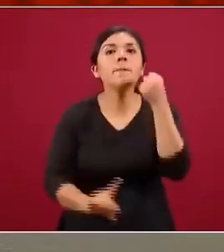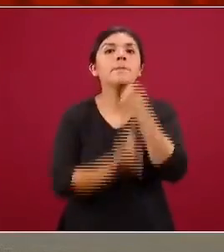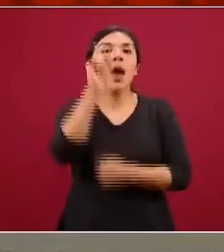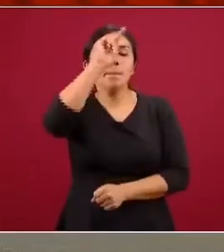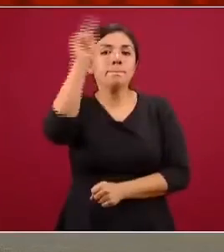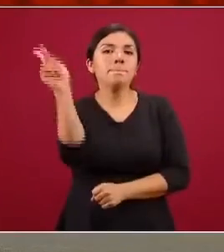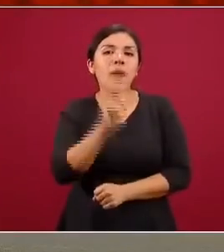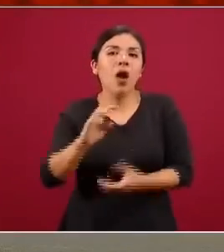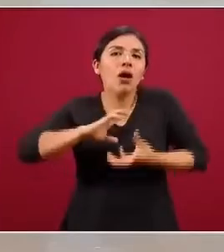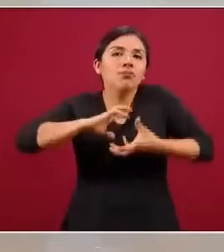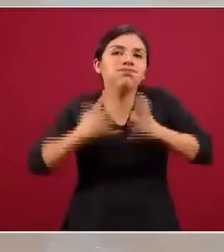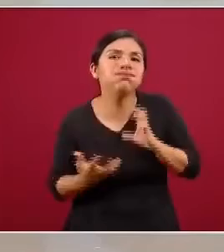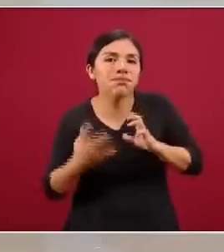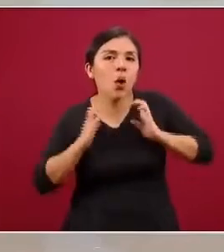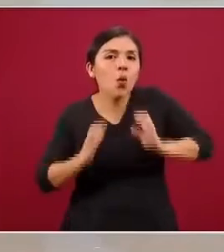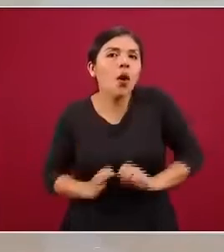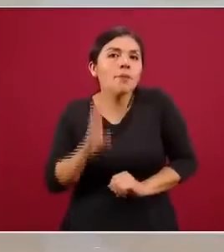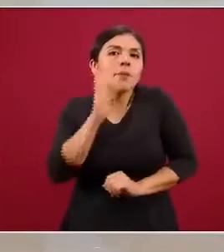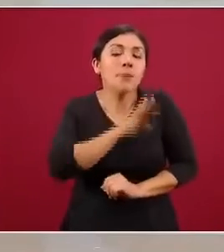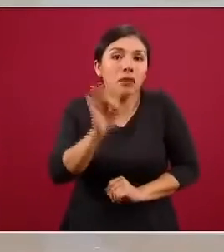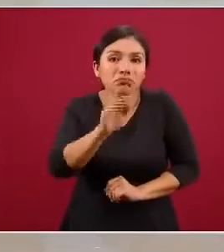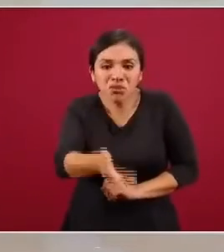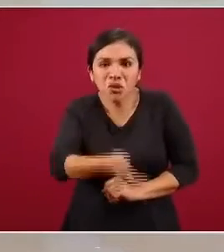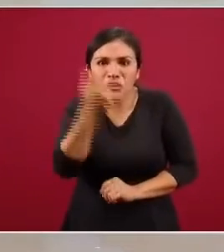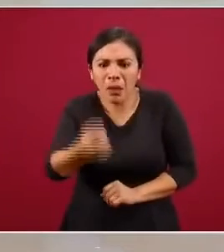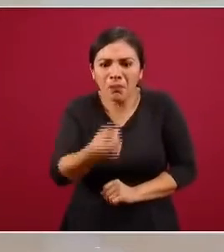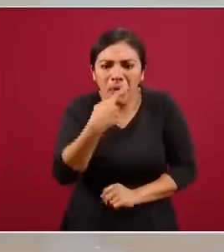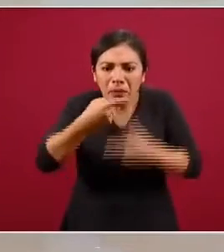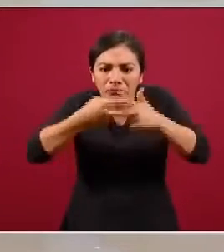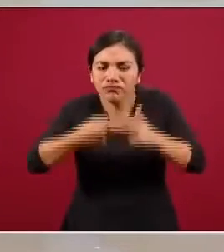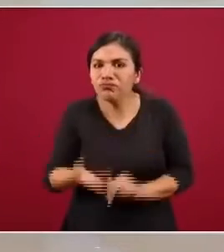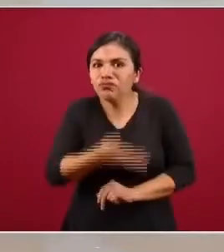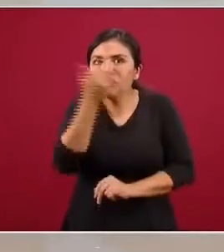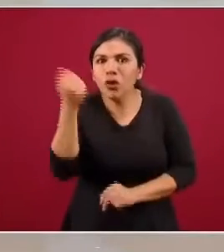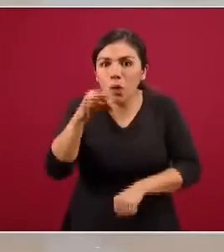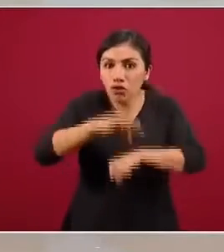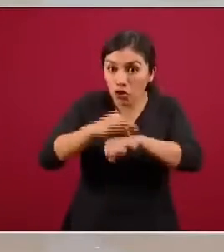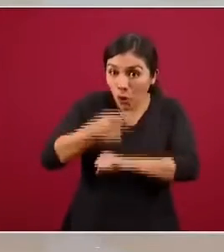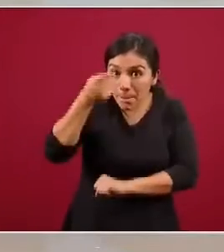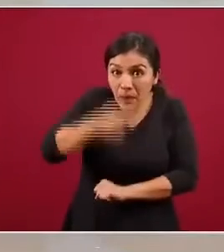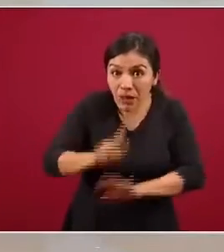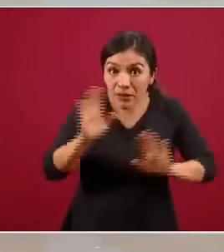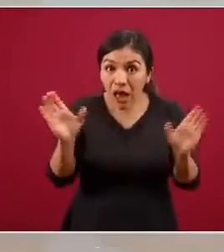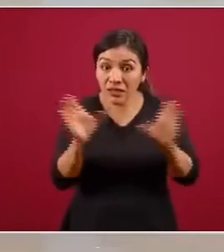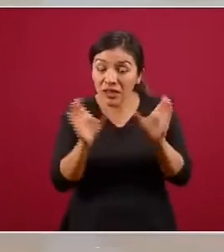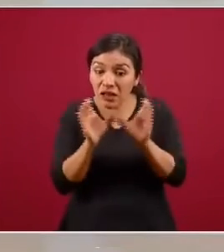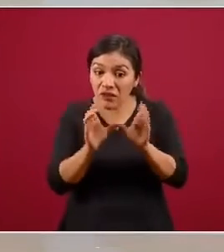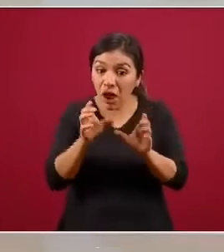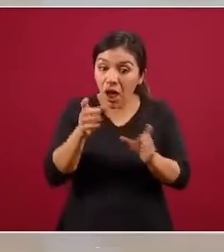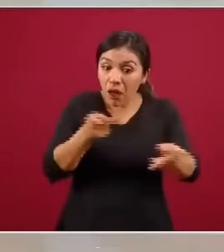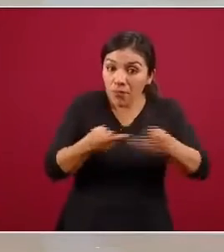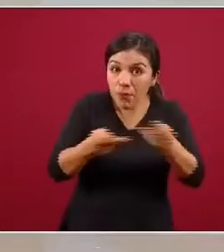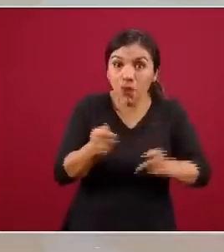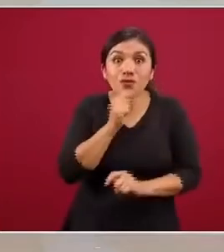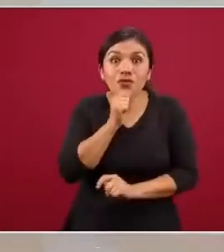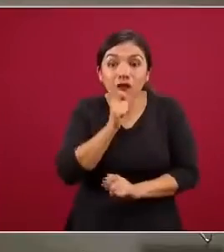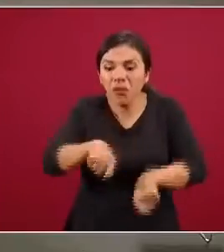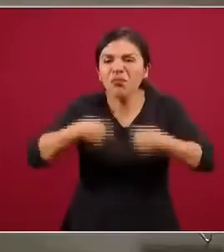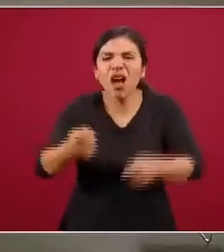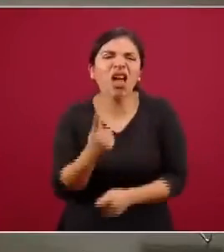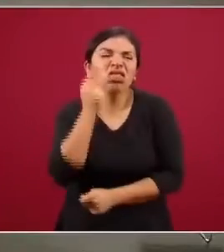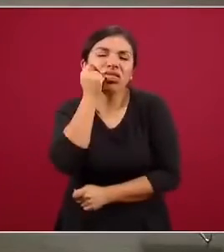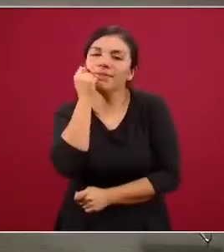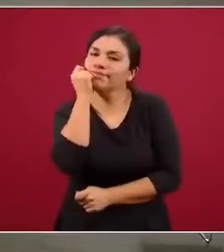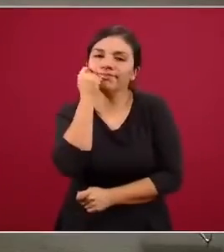traer una complicación, sobre todo si no lo sé dosificar, si no es un médico preparado, certificado el que me lo está dando. Entonces